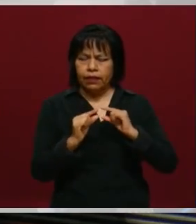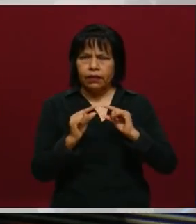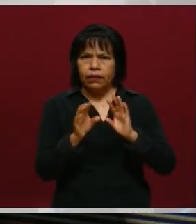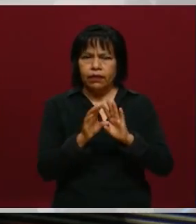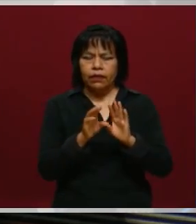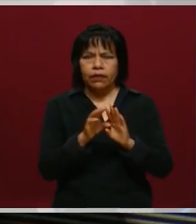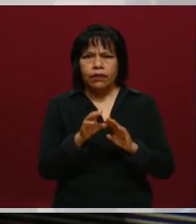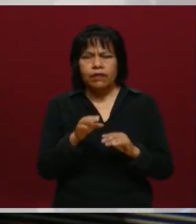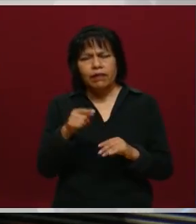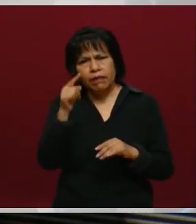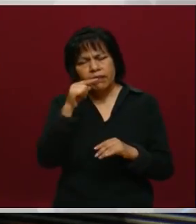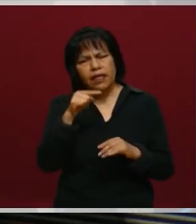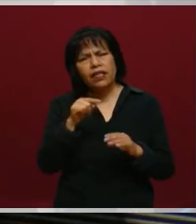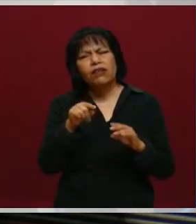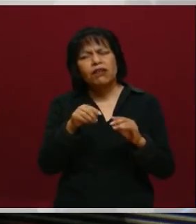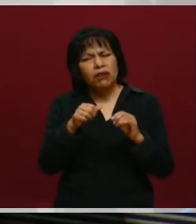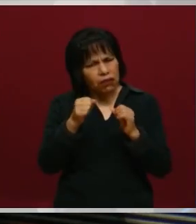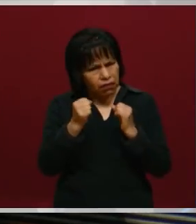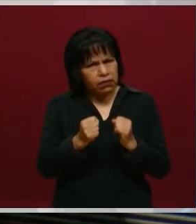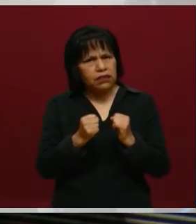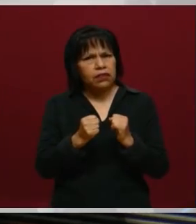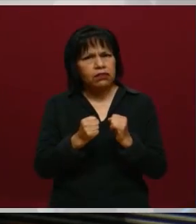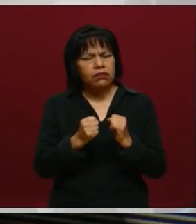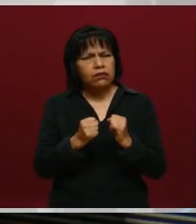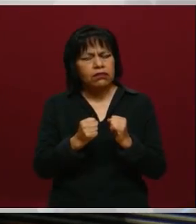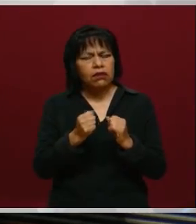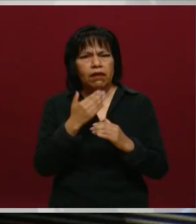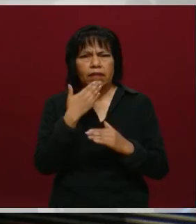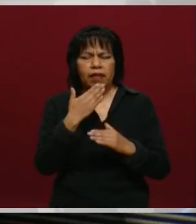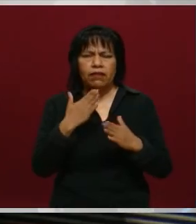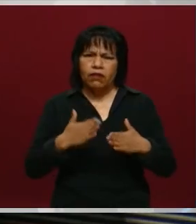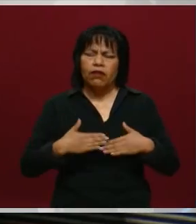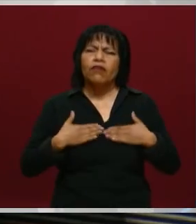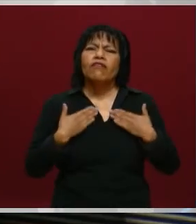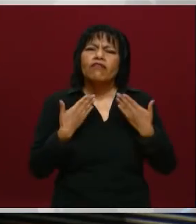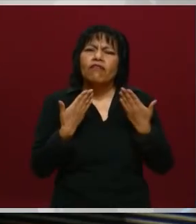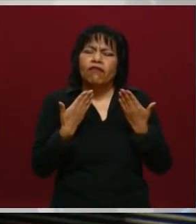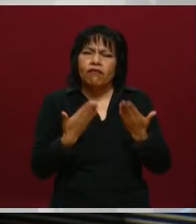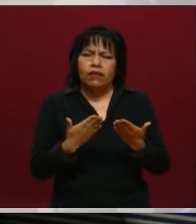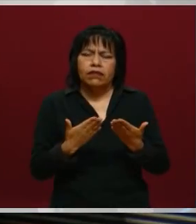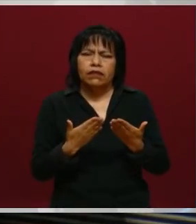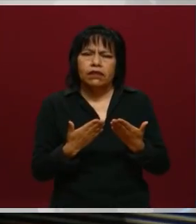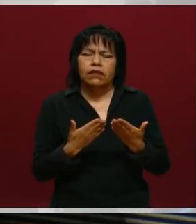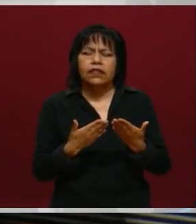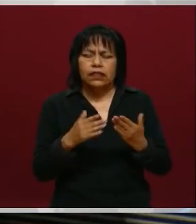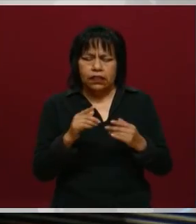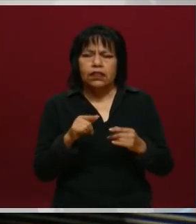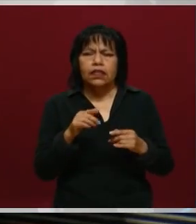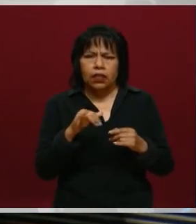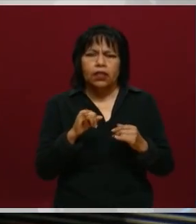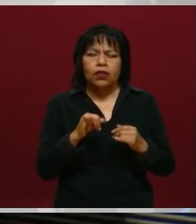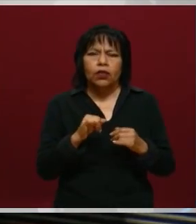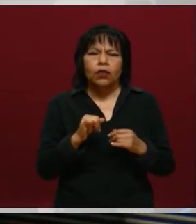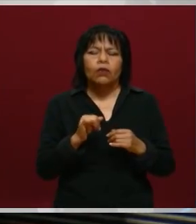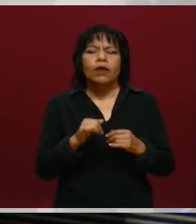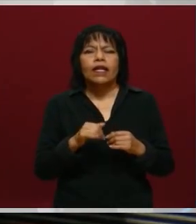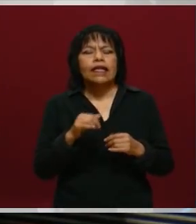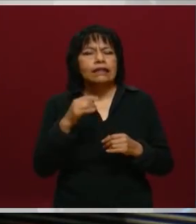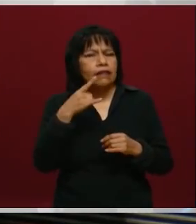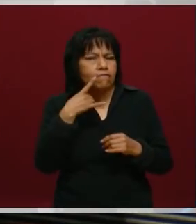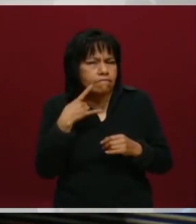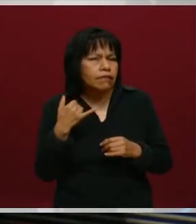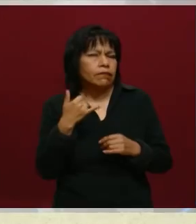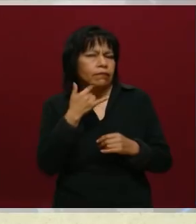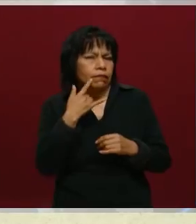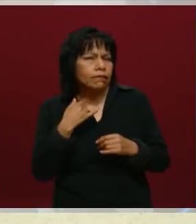pero con determinación estabilidad con confianza también y por supuesto que nos lleve a una perseverancia de que las cosas